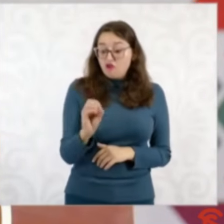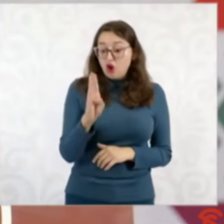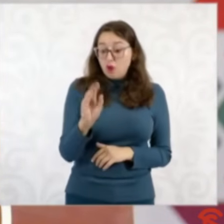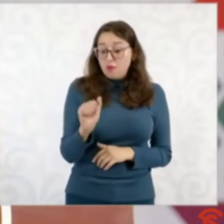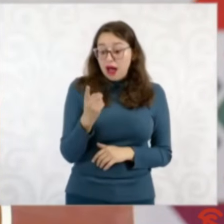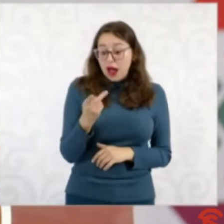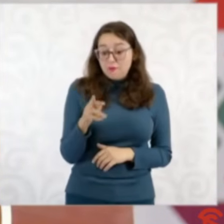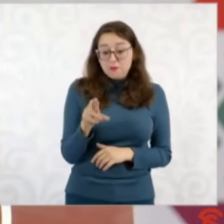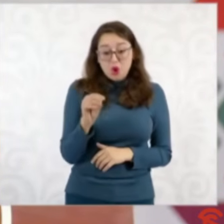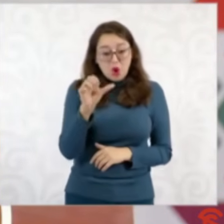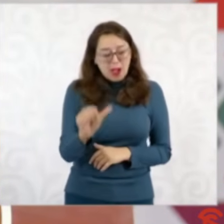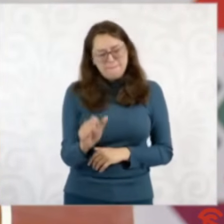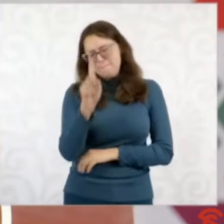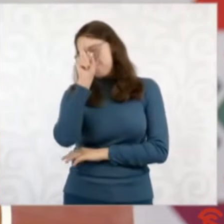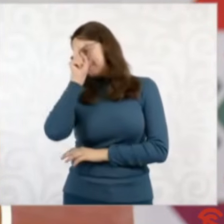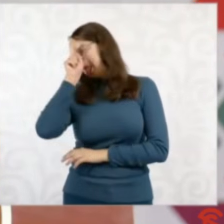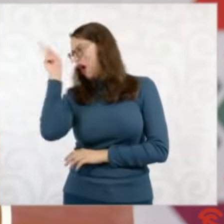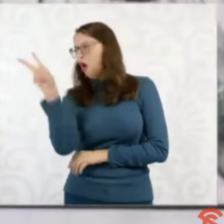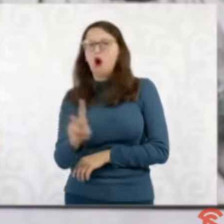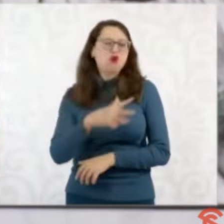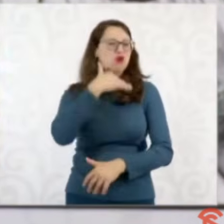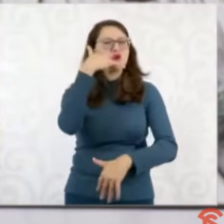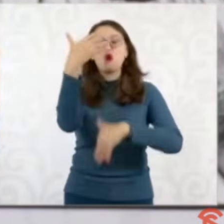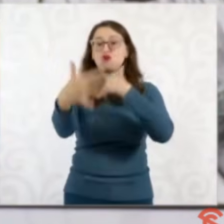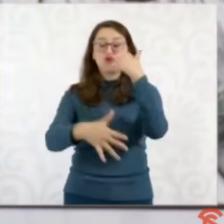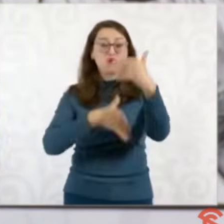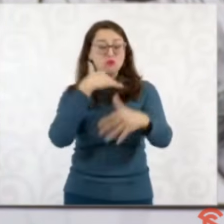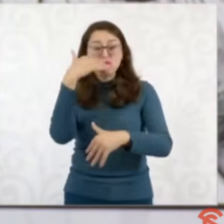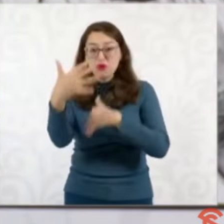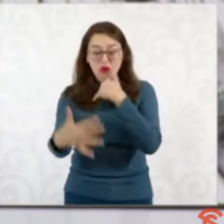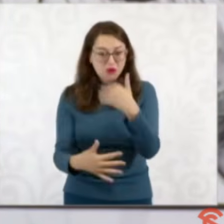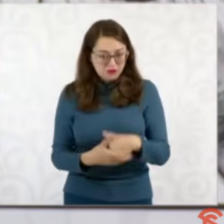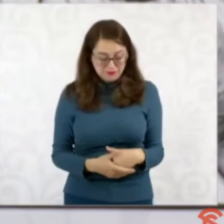y sucedió con Zedillo. Y luego viene Fox,